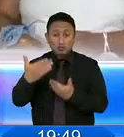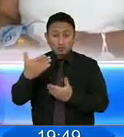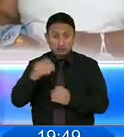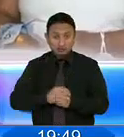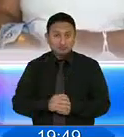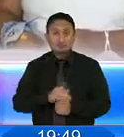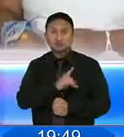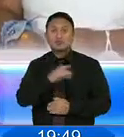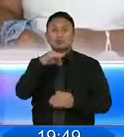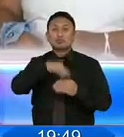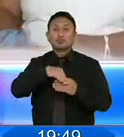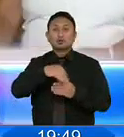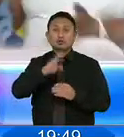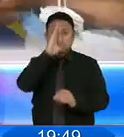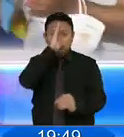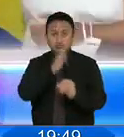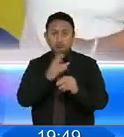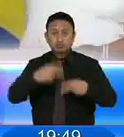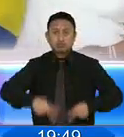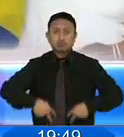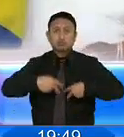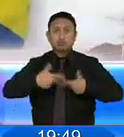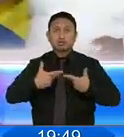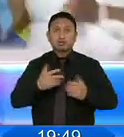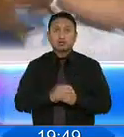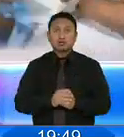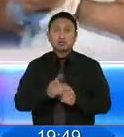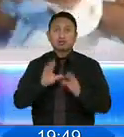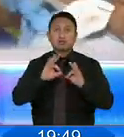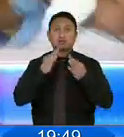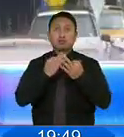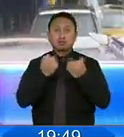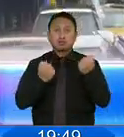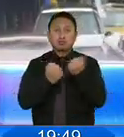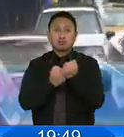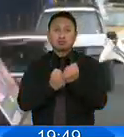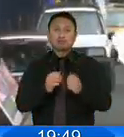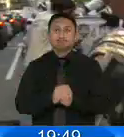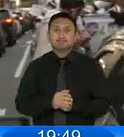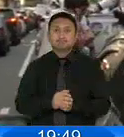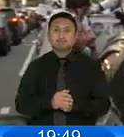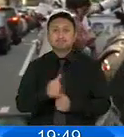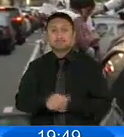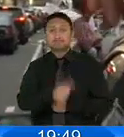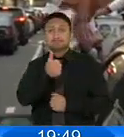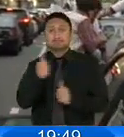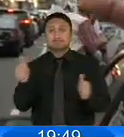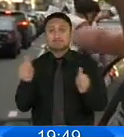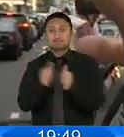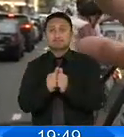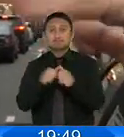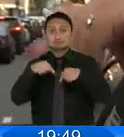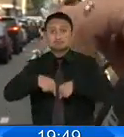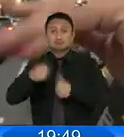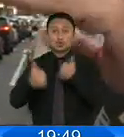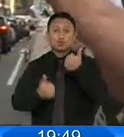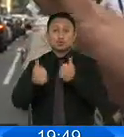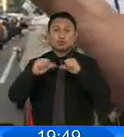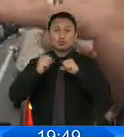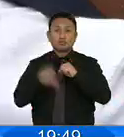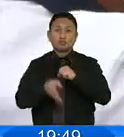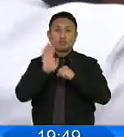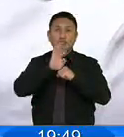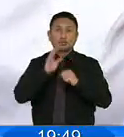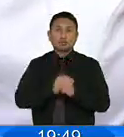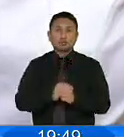un voto por la vida, es un voto por la familia. También estuvieron acompañados de algunos candidatos a la Asamblea Nacional,